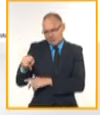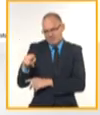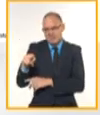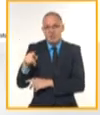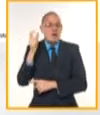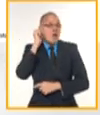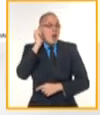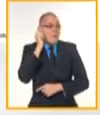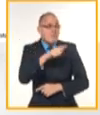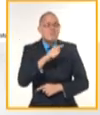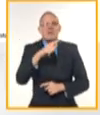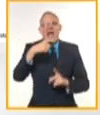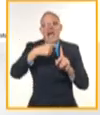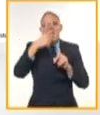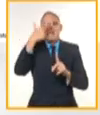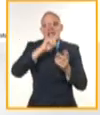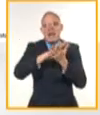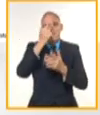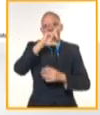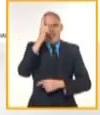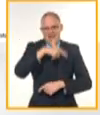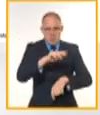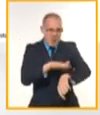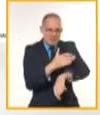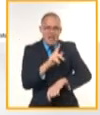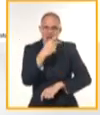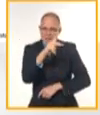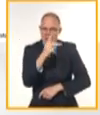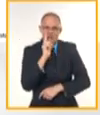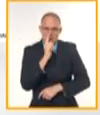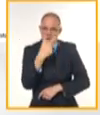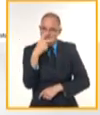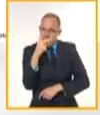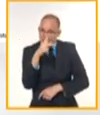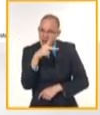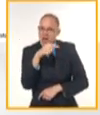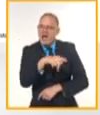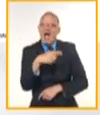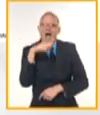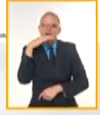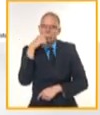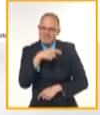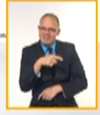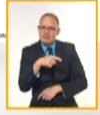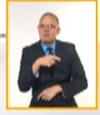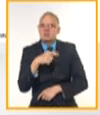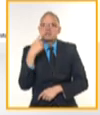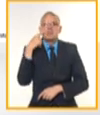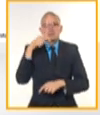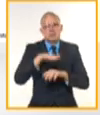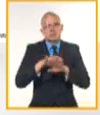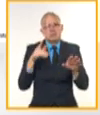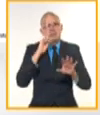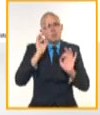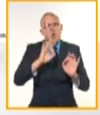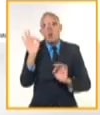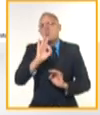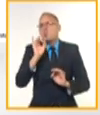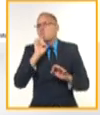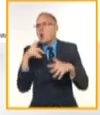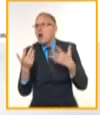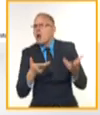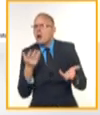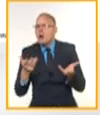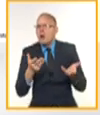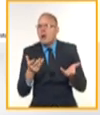O sea, hay 75 millones de estadounidenses que no votaron por Trump. 49,8 sacó